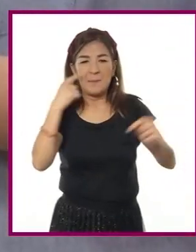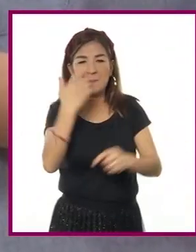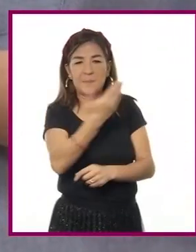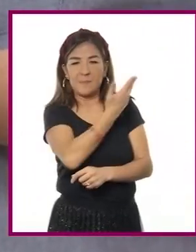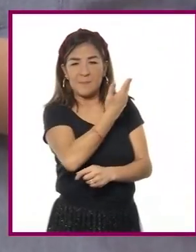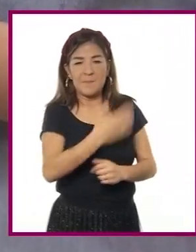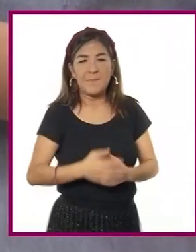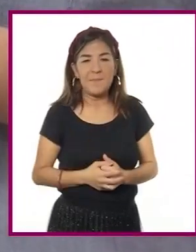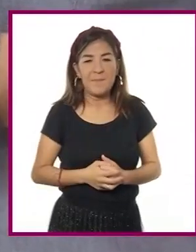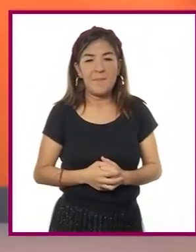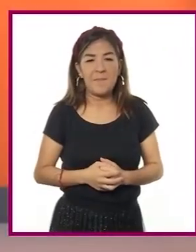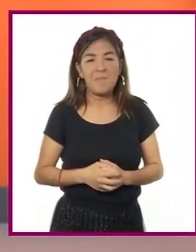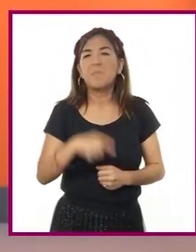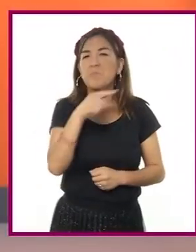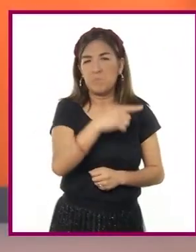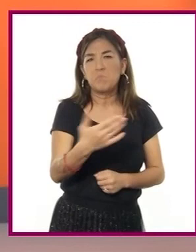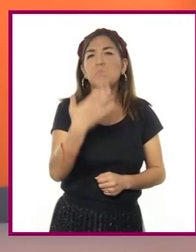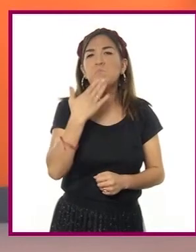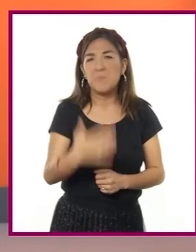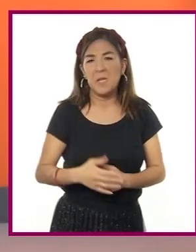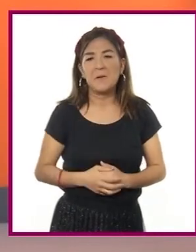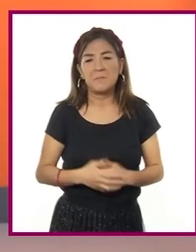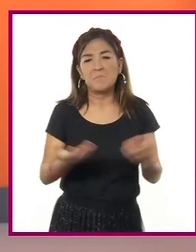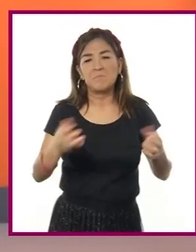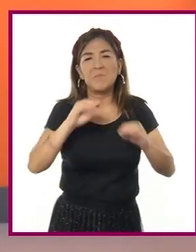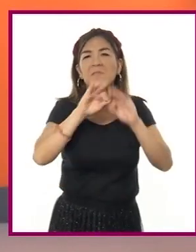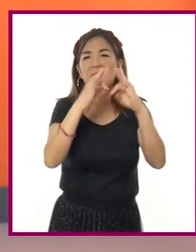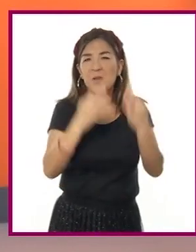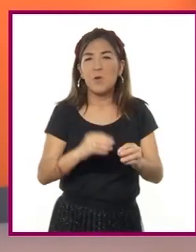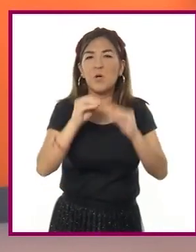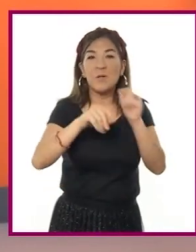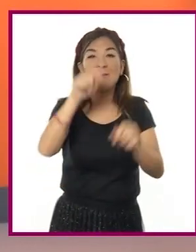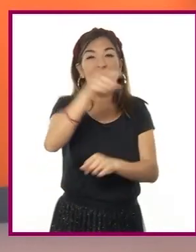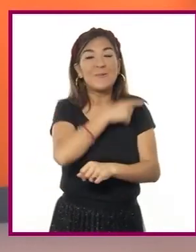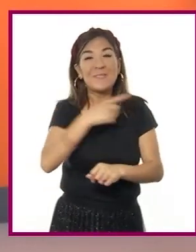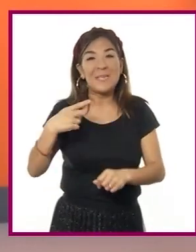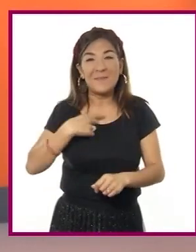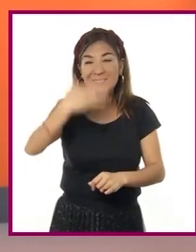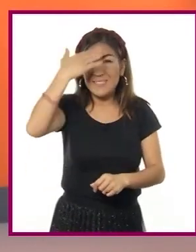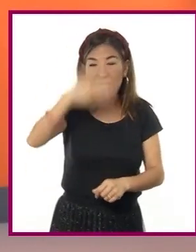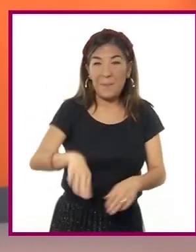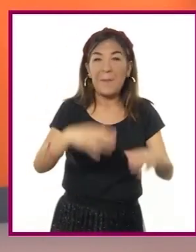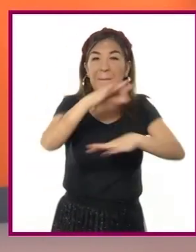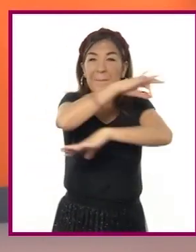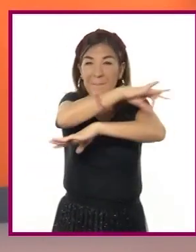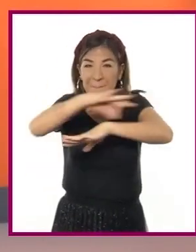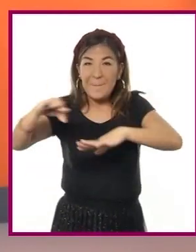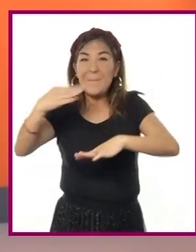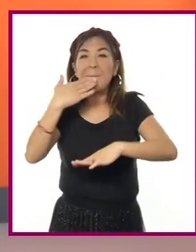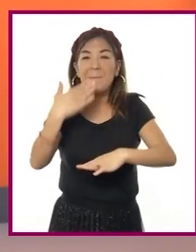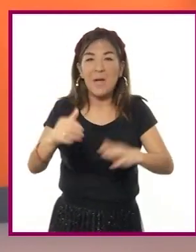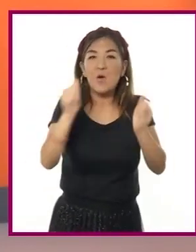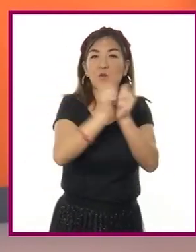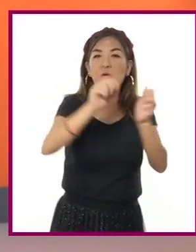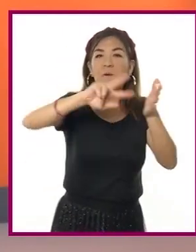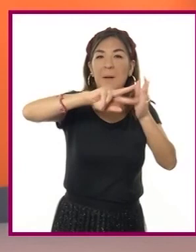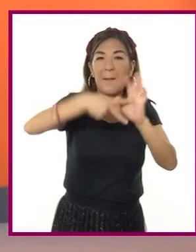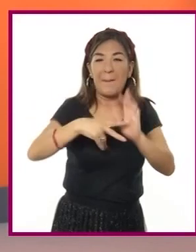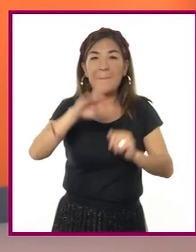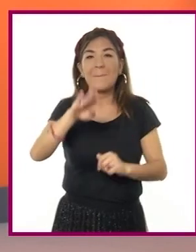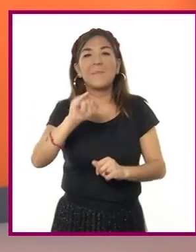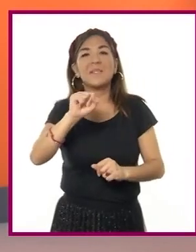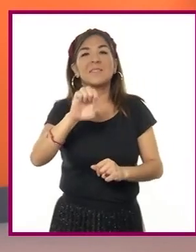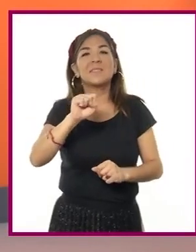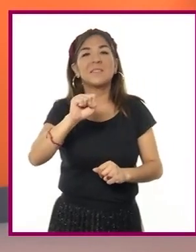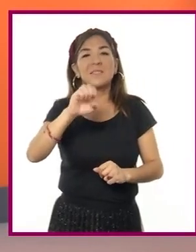que en ambos casos queda muy bien. El saber trazar la mediatriz de un segmento y la bisectriz de un ángulo